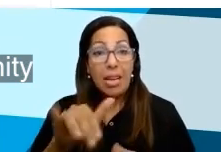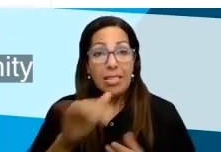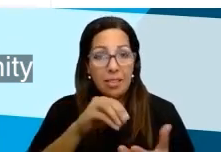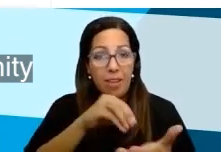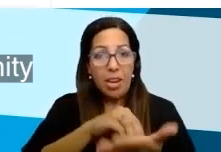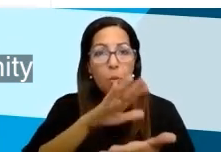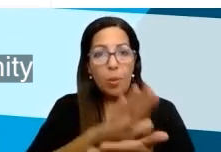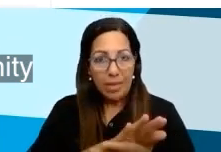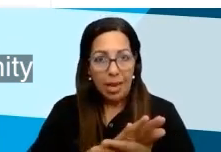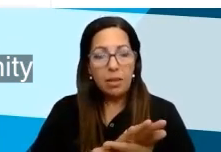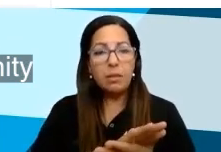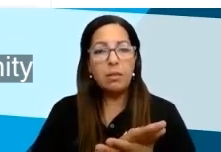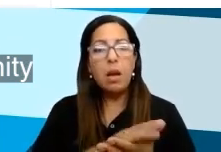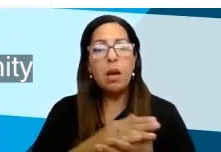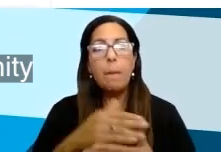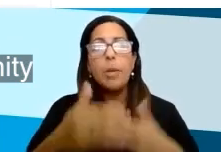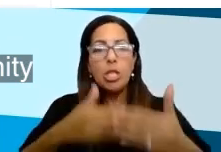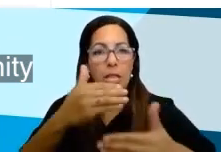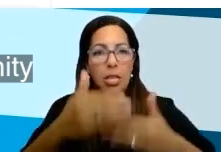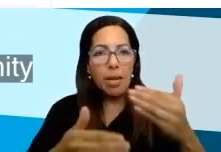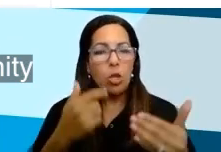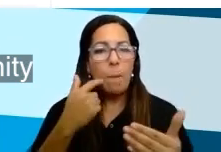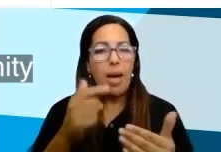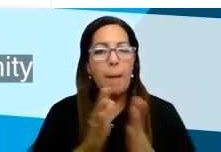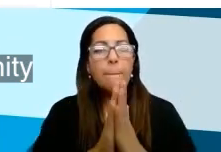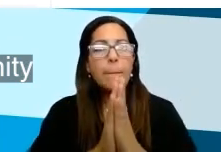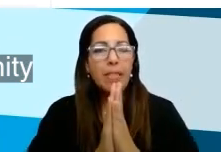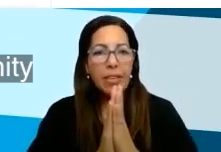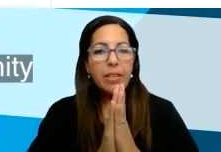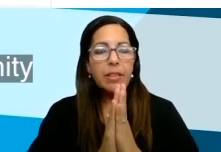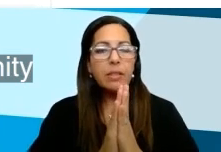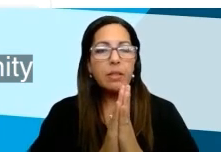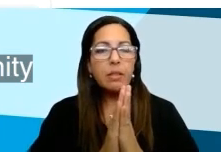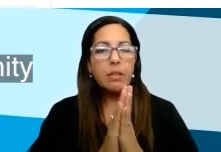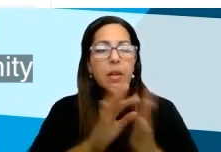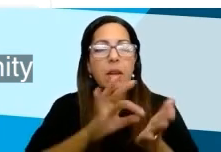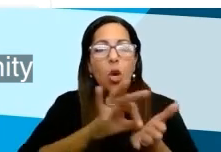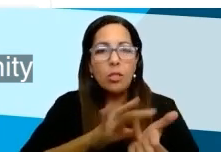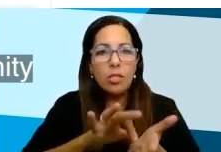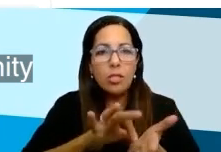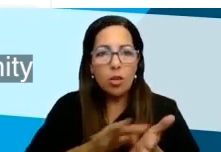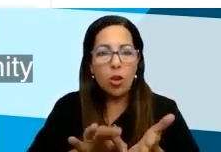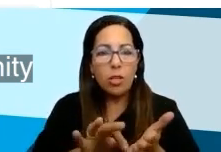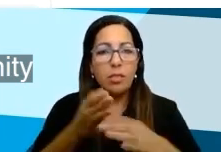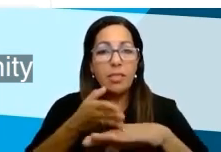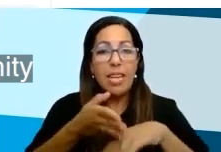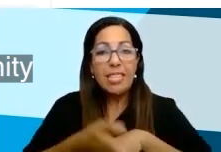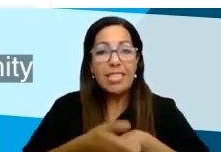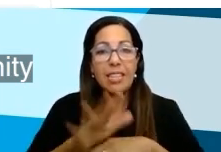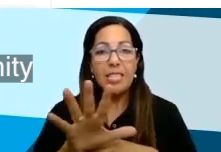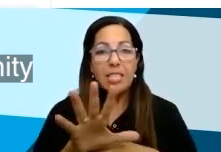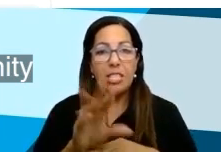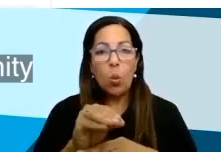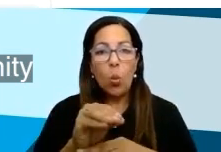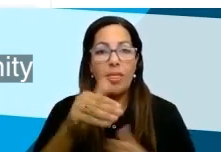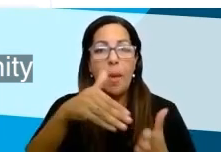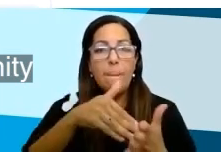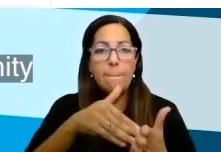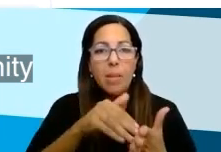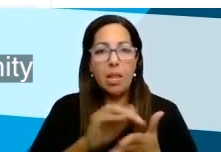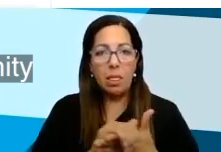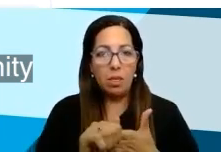aquellos procedimientos para solicitar cotizaciones en compras que excedan los $50,000. Es decir,